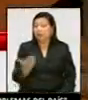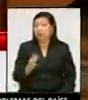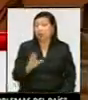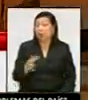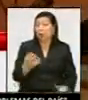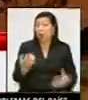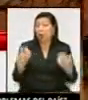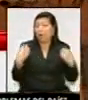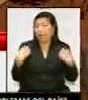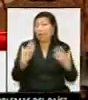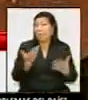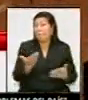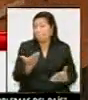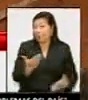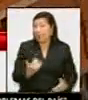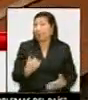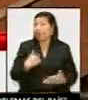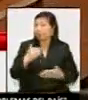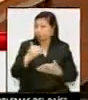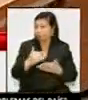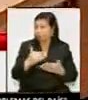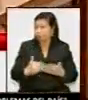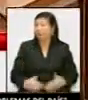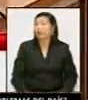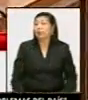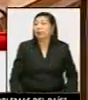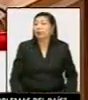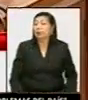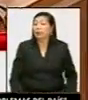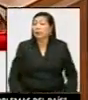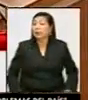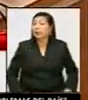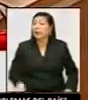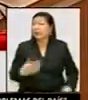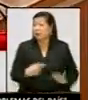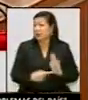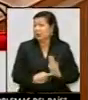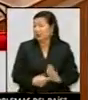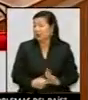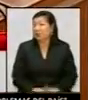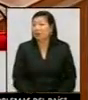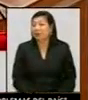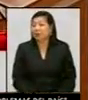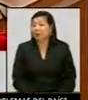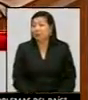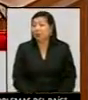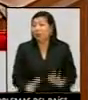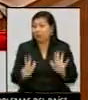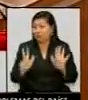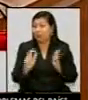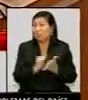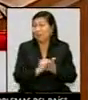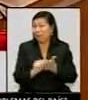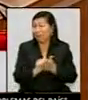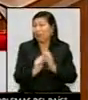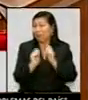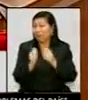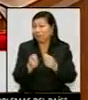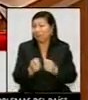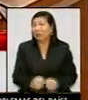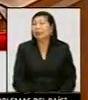despacho pidiendo que se agende un proyecto de ley que ya se ha presentado hace más de 8 meses por parte